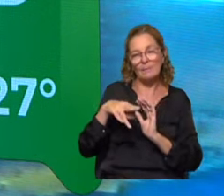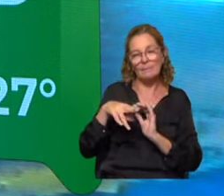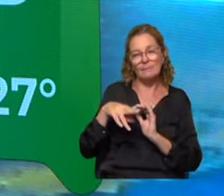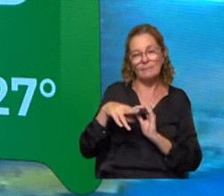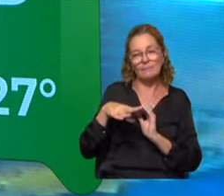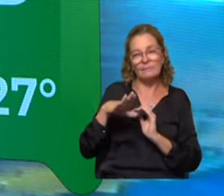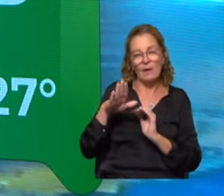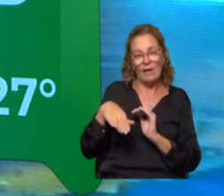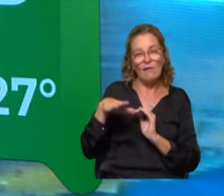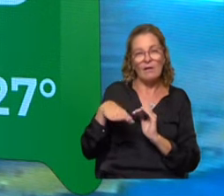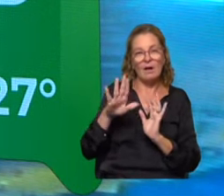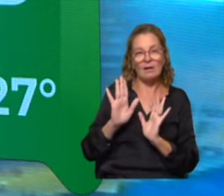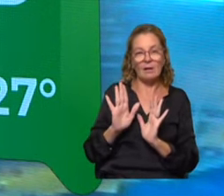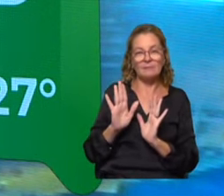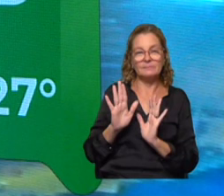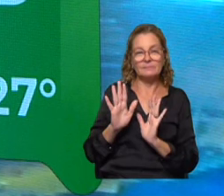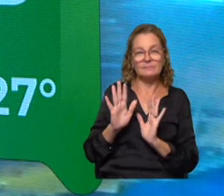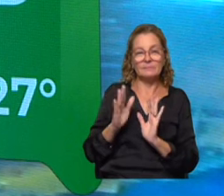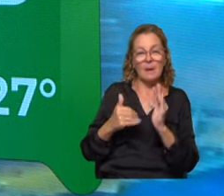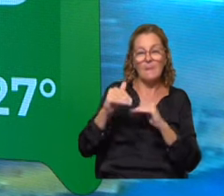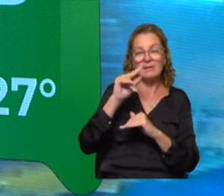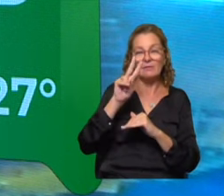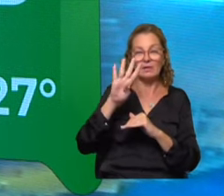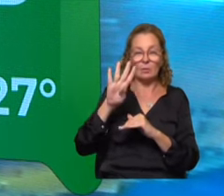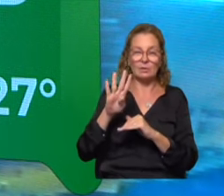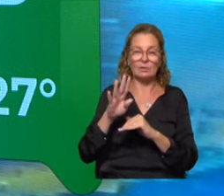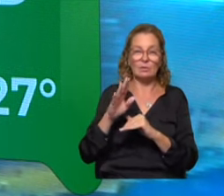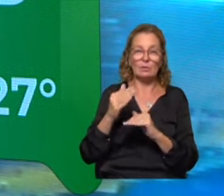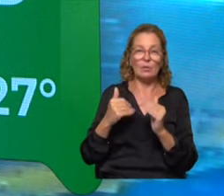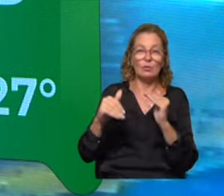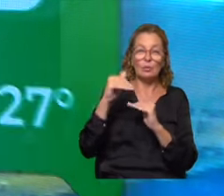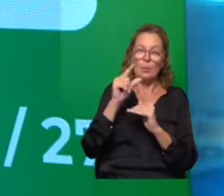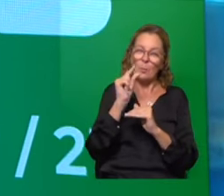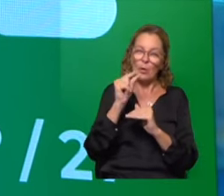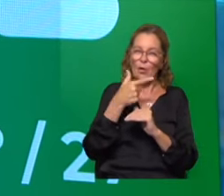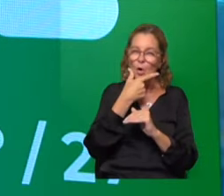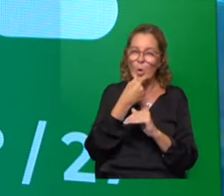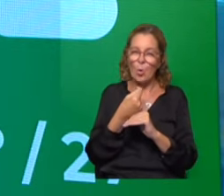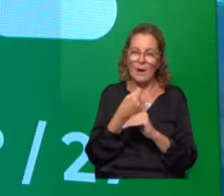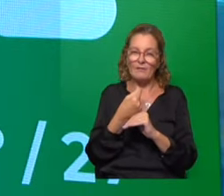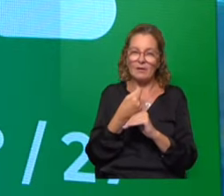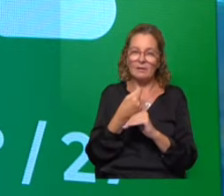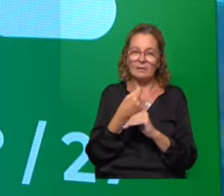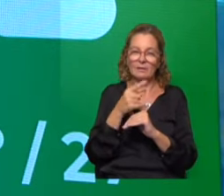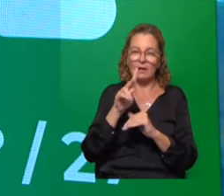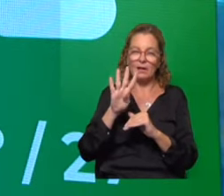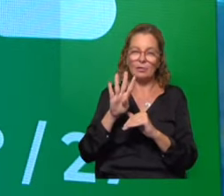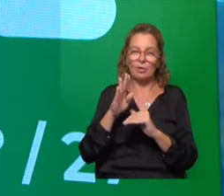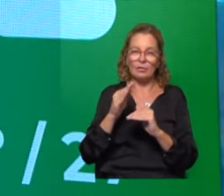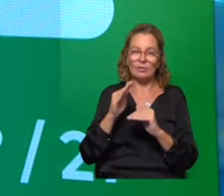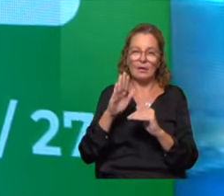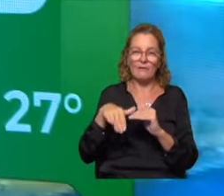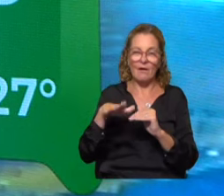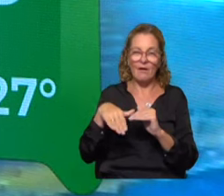mínima bastante baja para la época, sí. Máxima 24. Y sube un poco la temperatura, un poco la mínima, bastante la máxima el